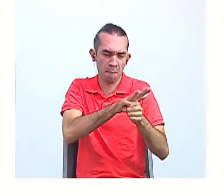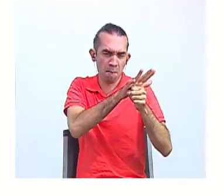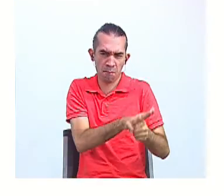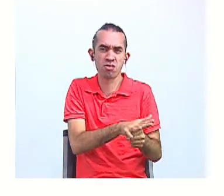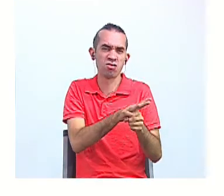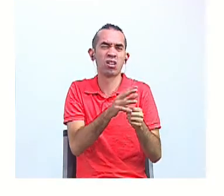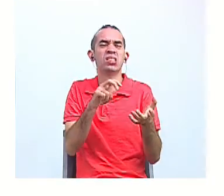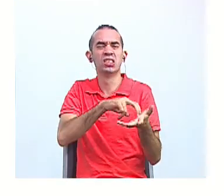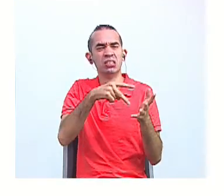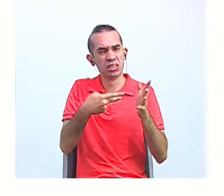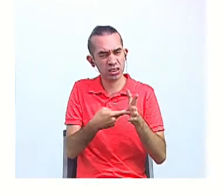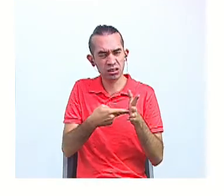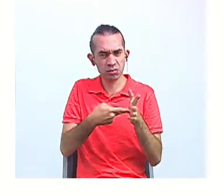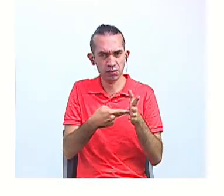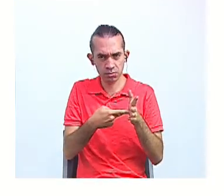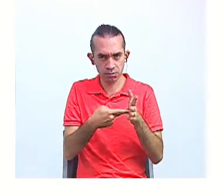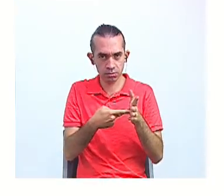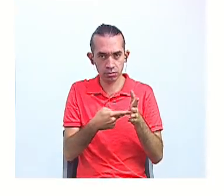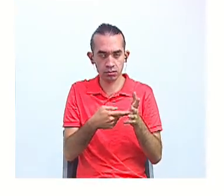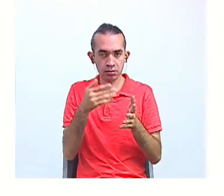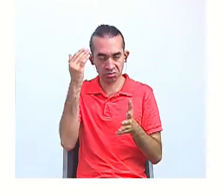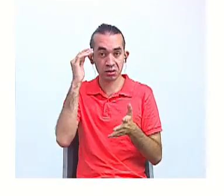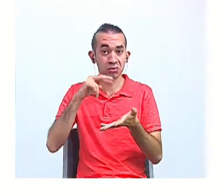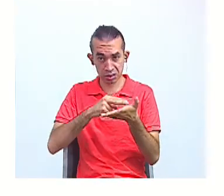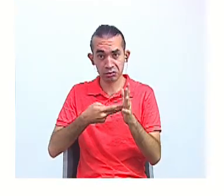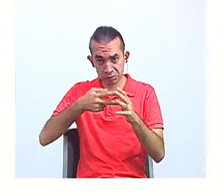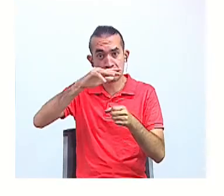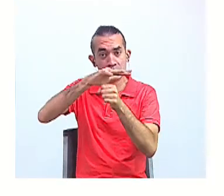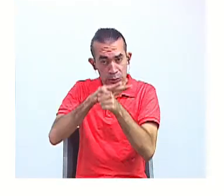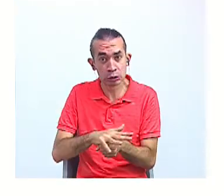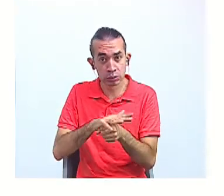qué lo relacionamos? ¿Conocemos el concepto de presión?